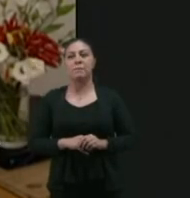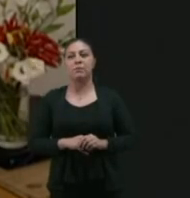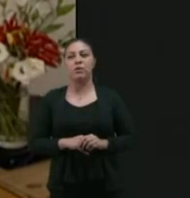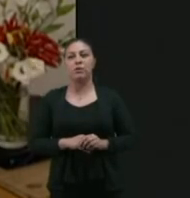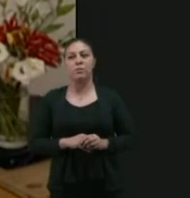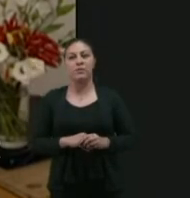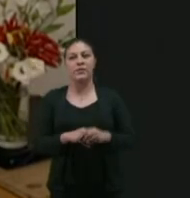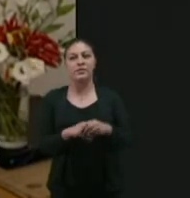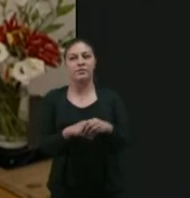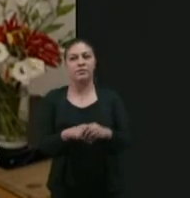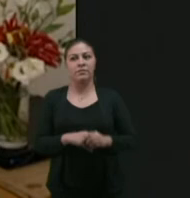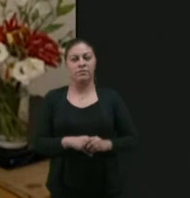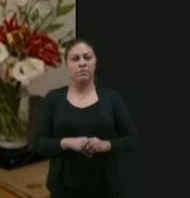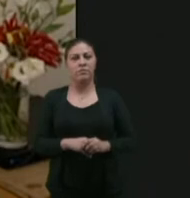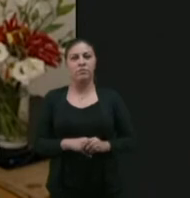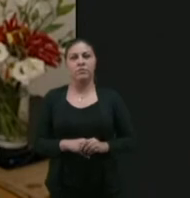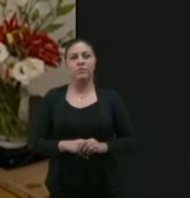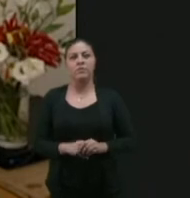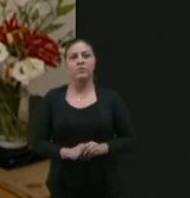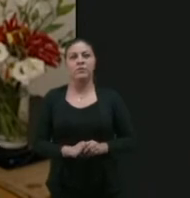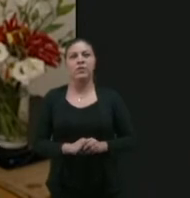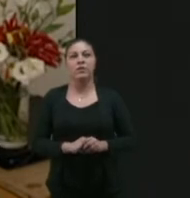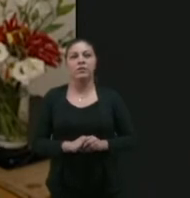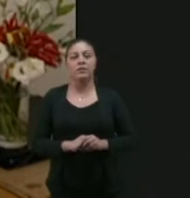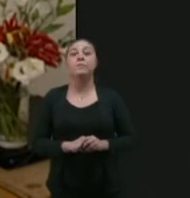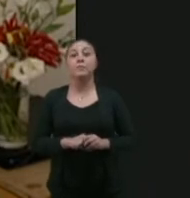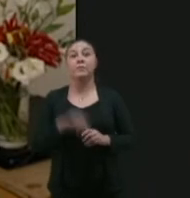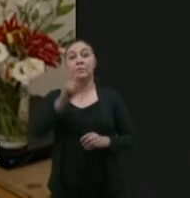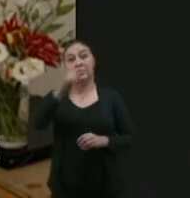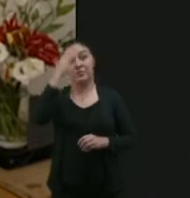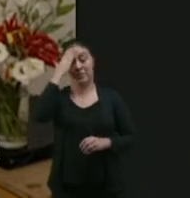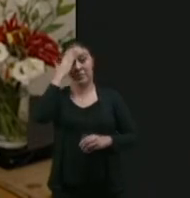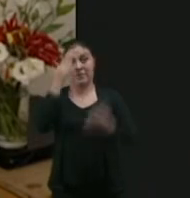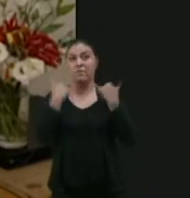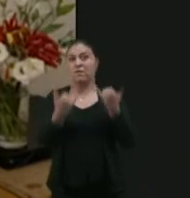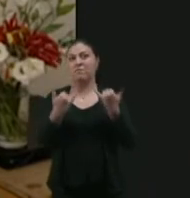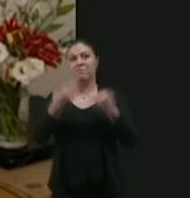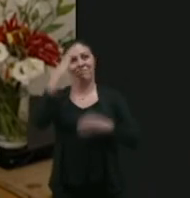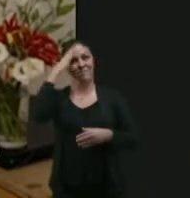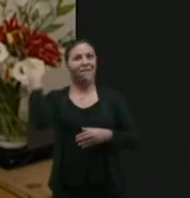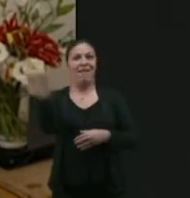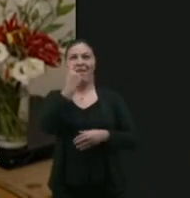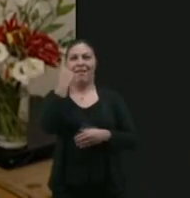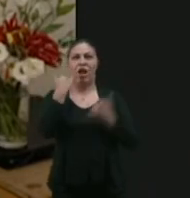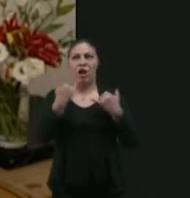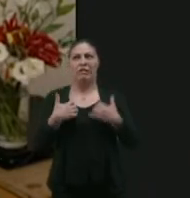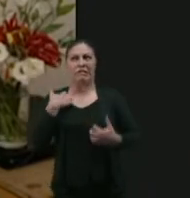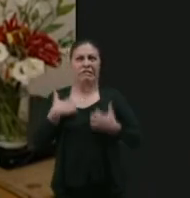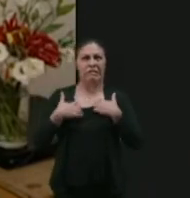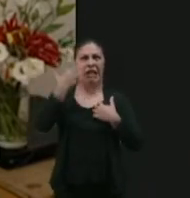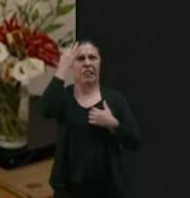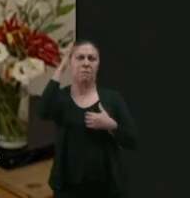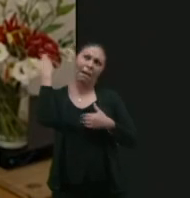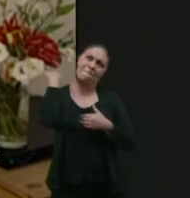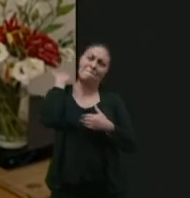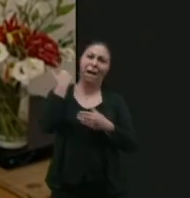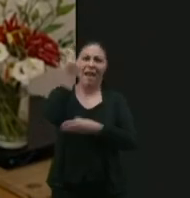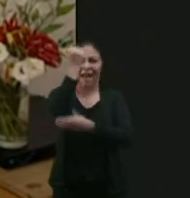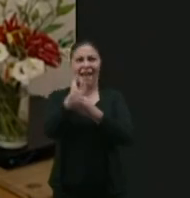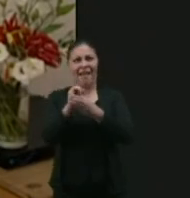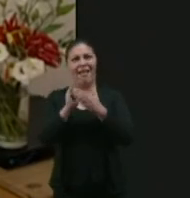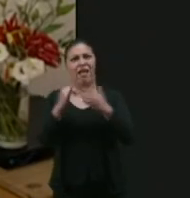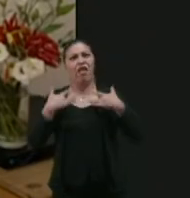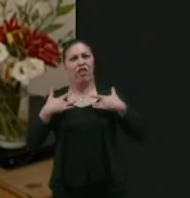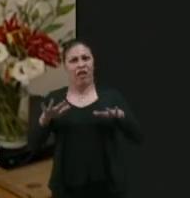como resultado va a ser un perdedor por el resto de la vida, el miedo al fracaso es mucho más alto. Pero si empiezan